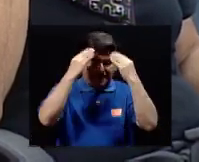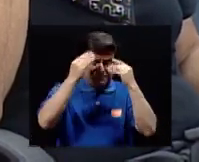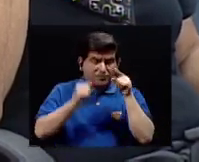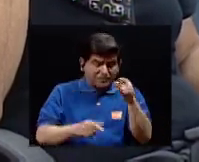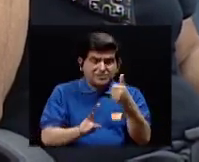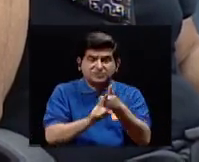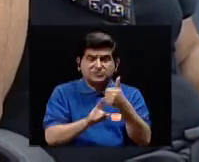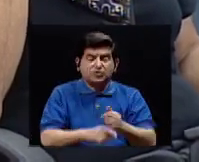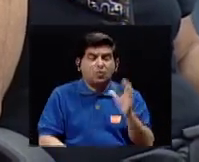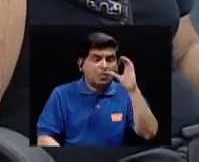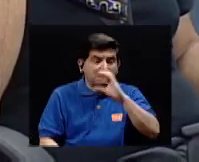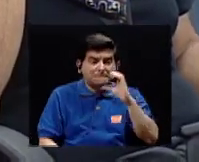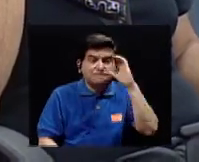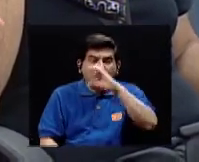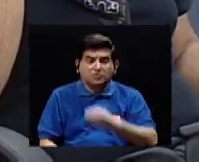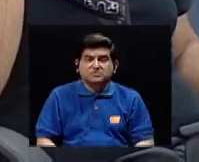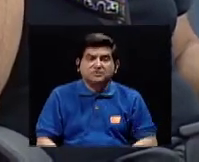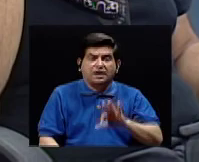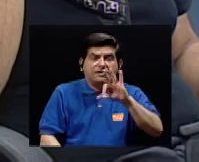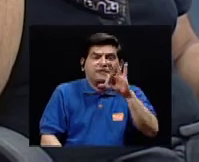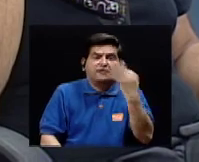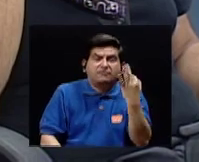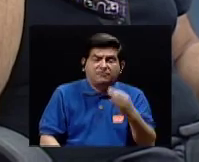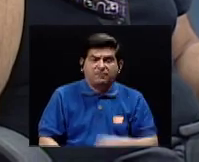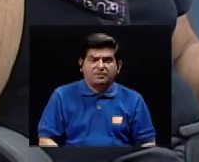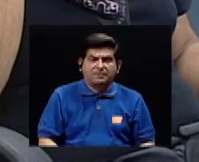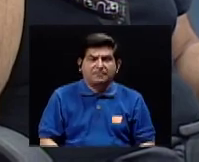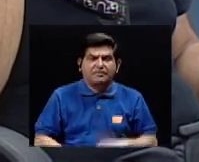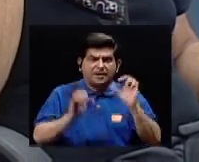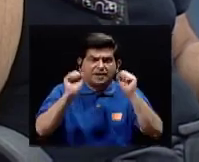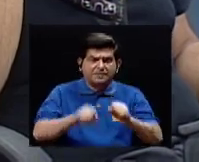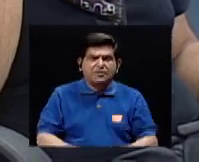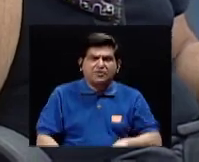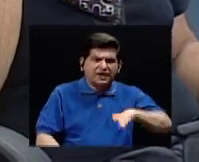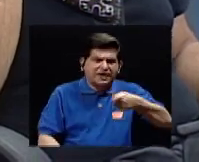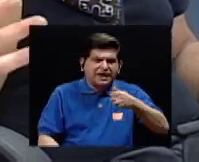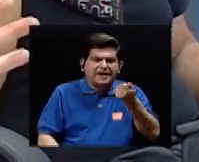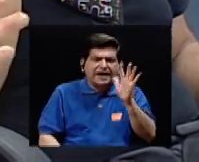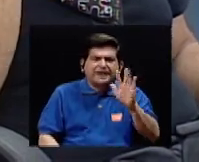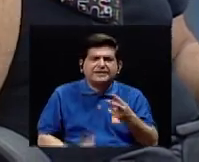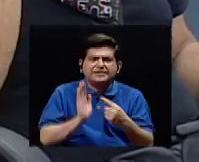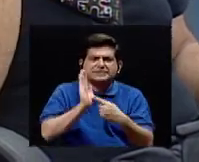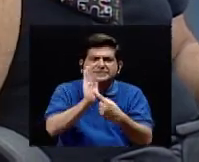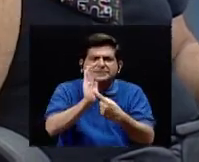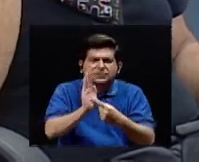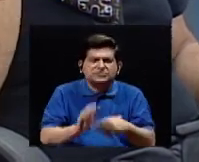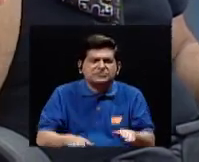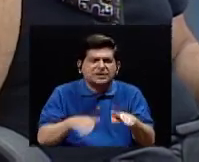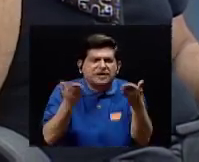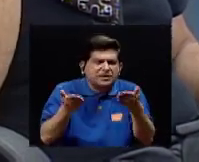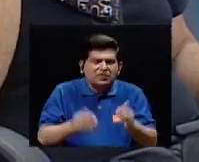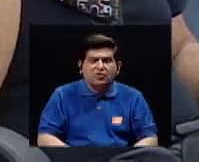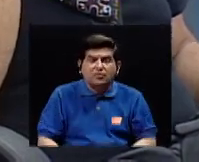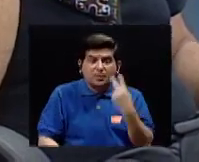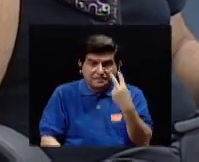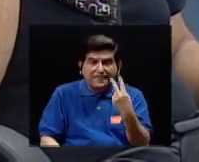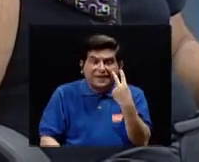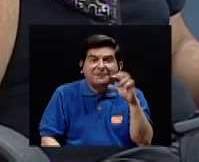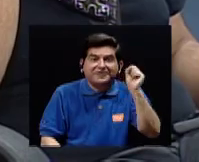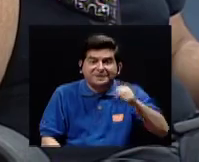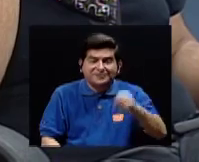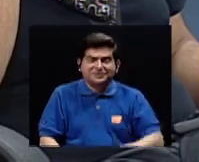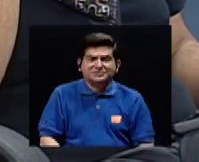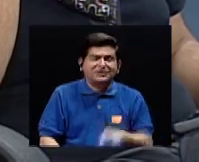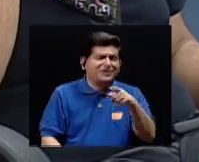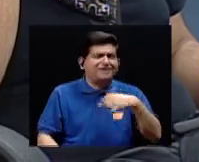reportes de ellas de que andaban buscando cómo pescar Canal 15, que lo habían encontrado y que lo iban a ver. Y